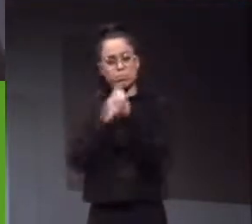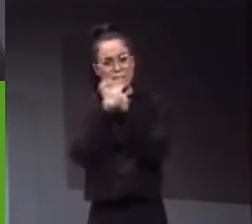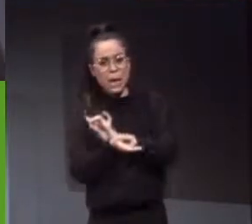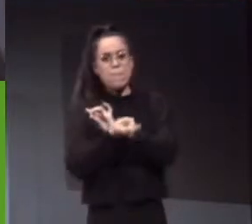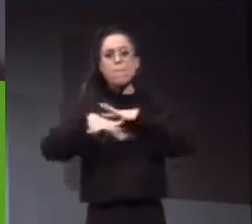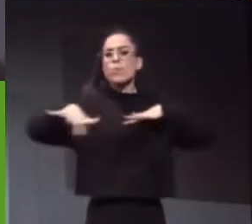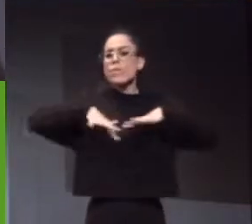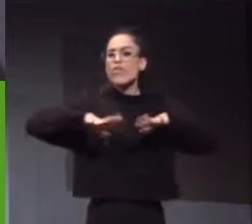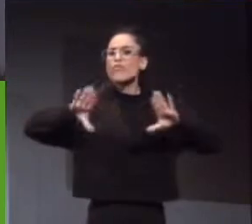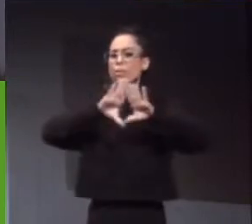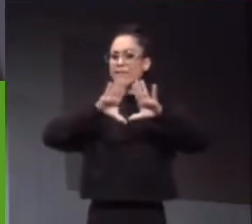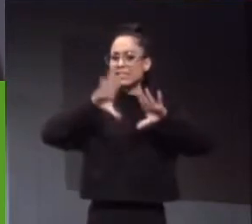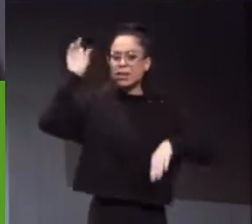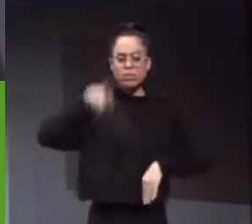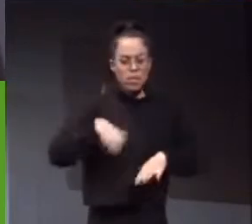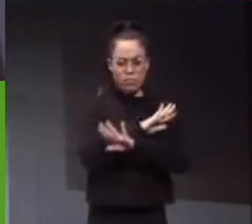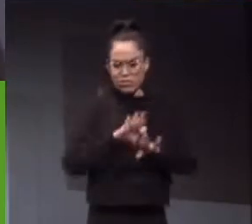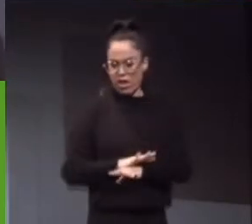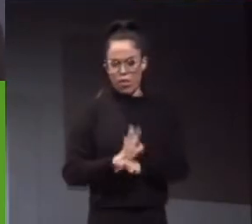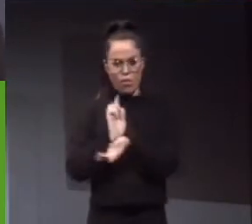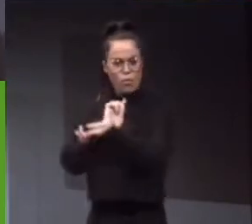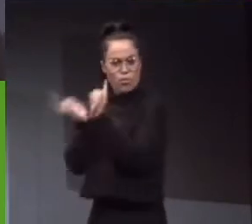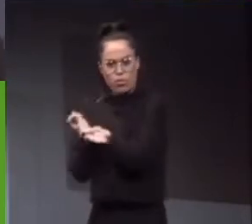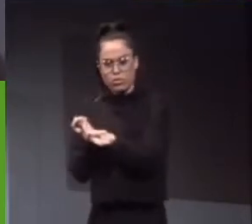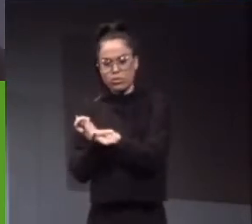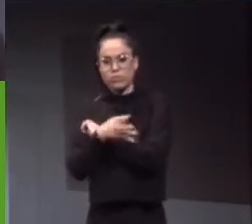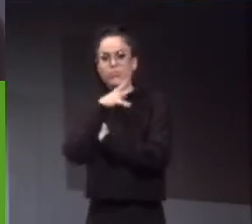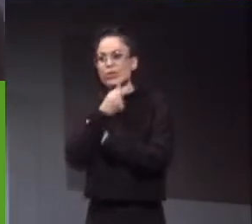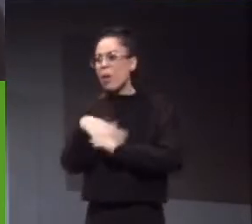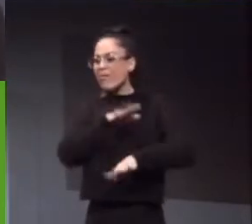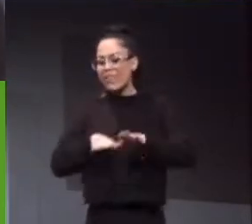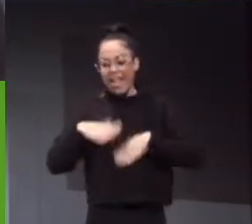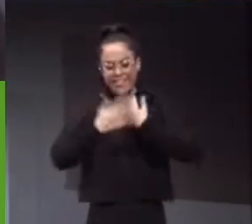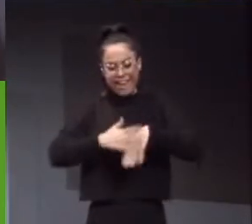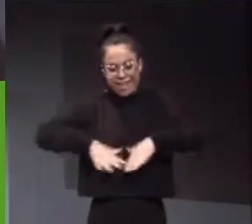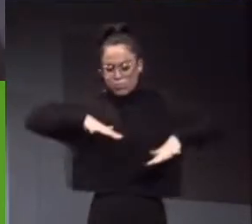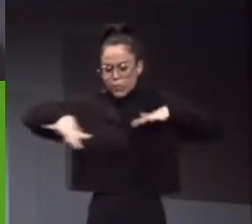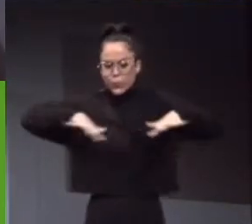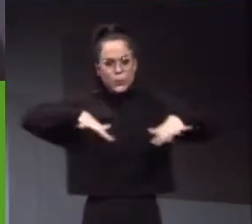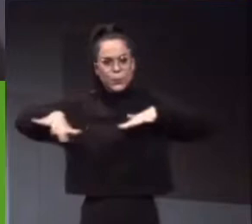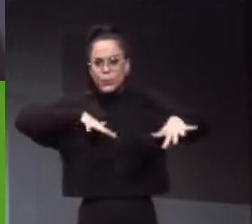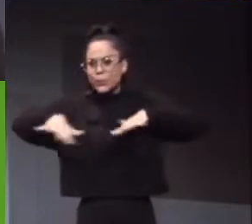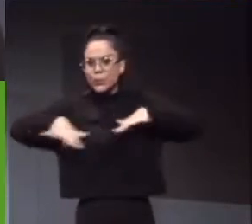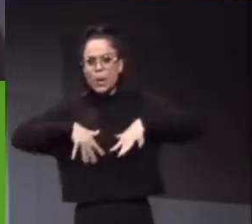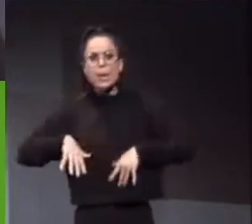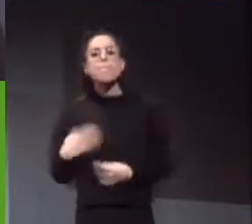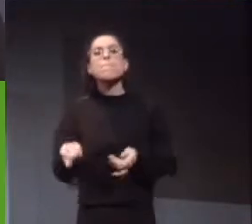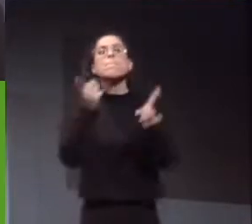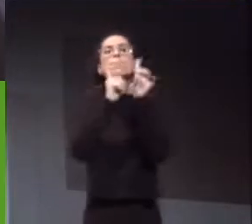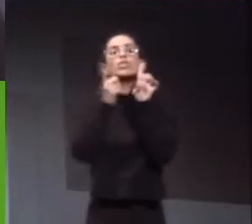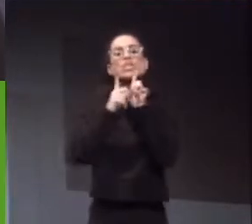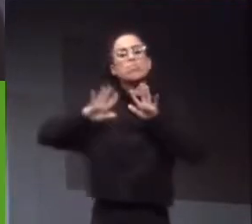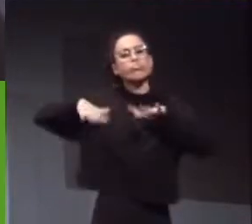feminista ha cambiado radicalmente porque porque están en la calle las protestas de los jóvenes contaba